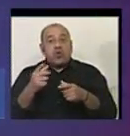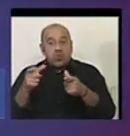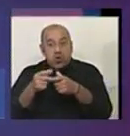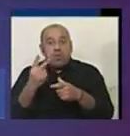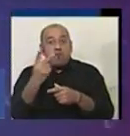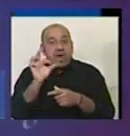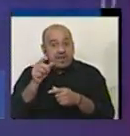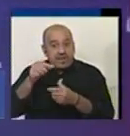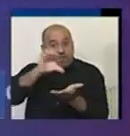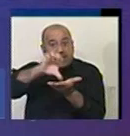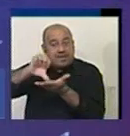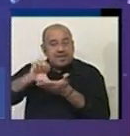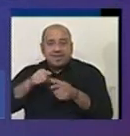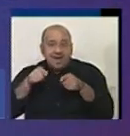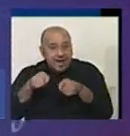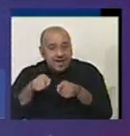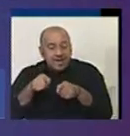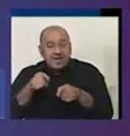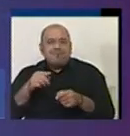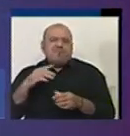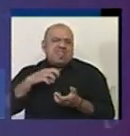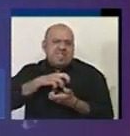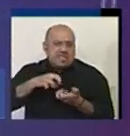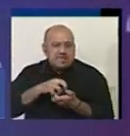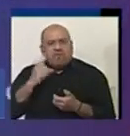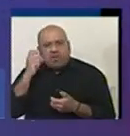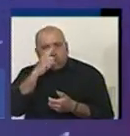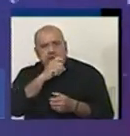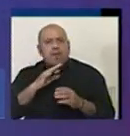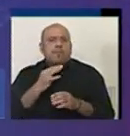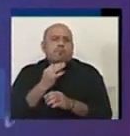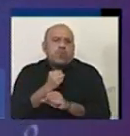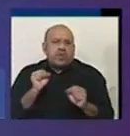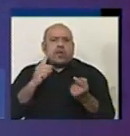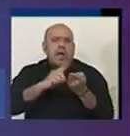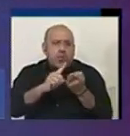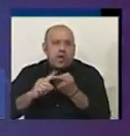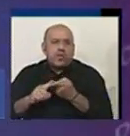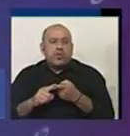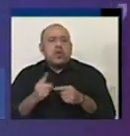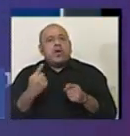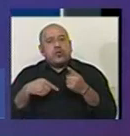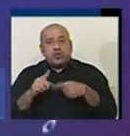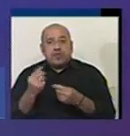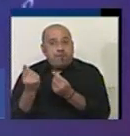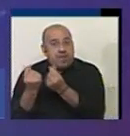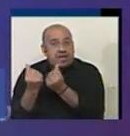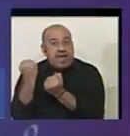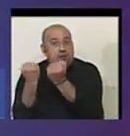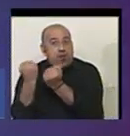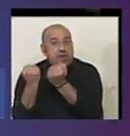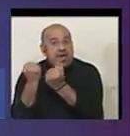para gobernar ese mundo que entró en crisis, sobre todo en el norte, desde el punto de vista financiero, y no es casual, empresas transnacionales,